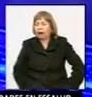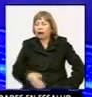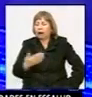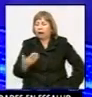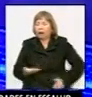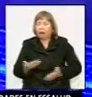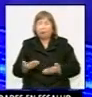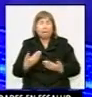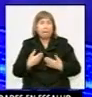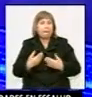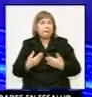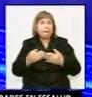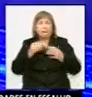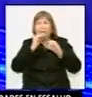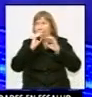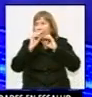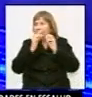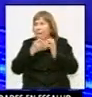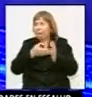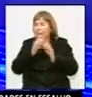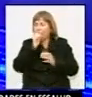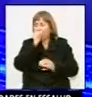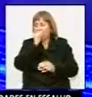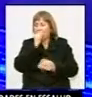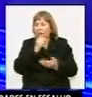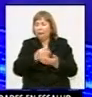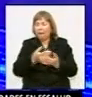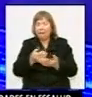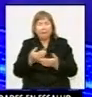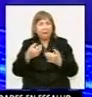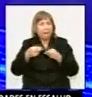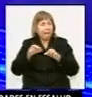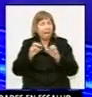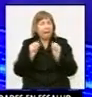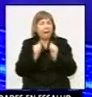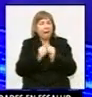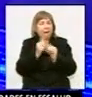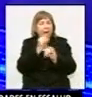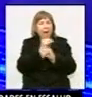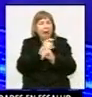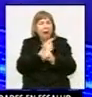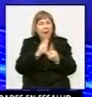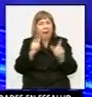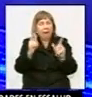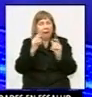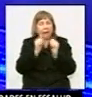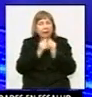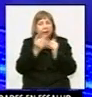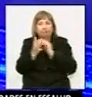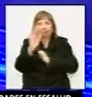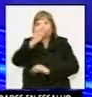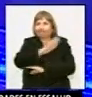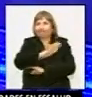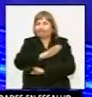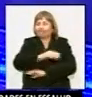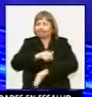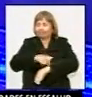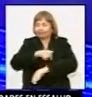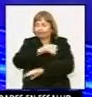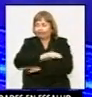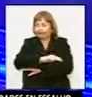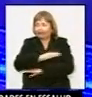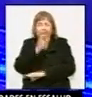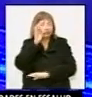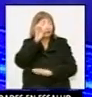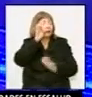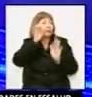de comunicación. Y esos medios de comunicación permiten libremente que en horas de la tarde, por ejemplo, ¿no?,